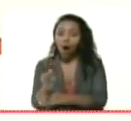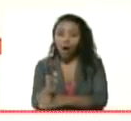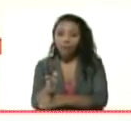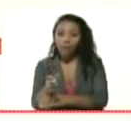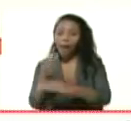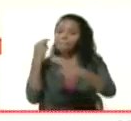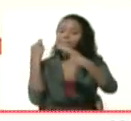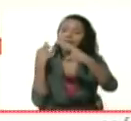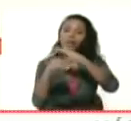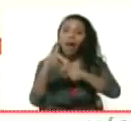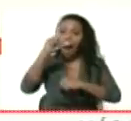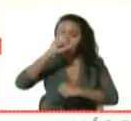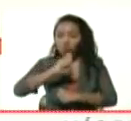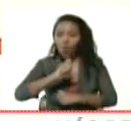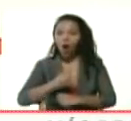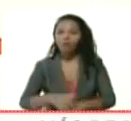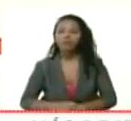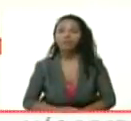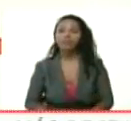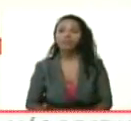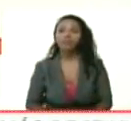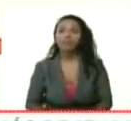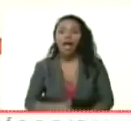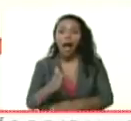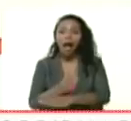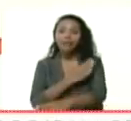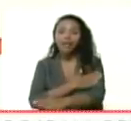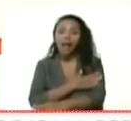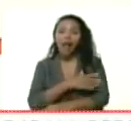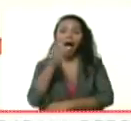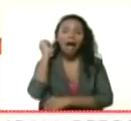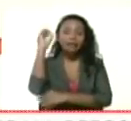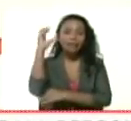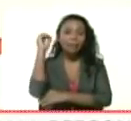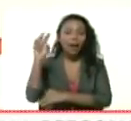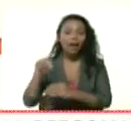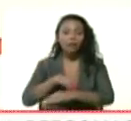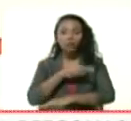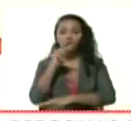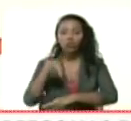al mensaje anual ante la Asamblea Nacional Constituyente.